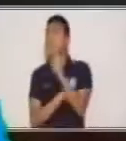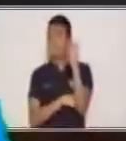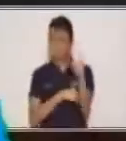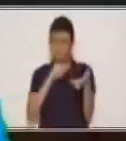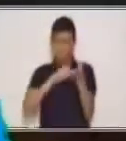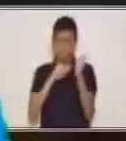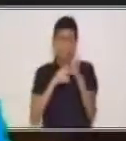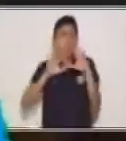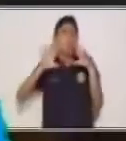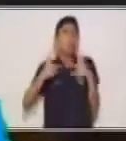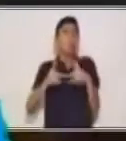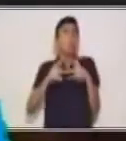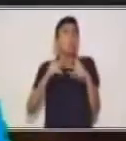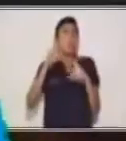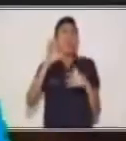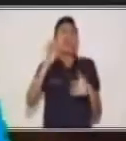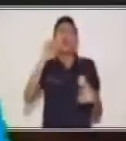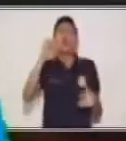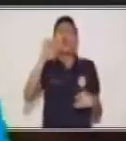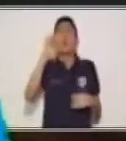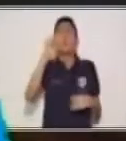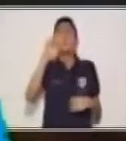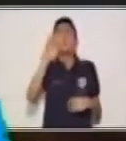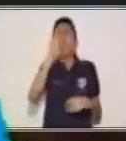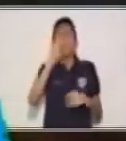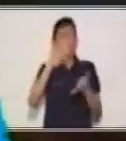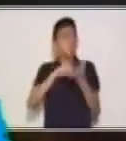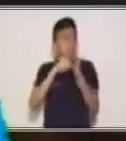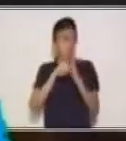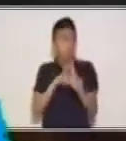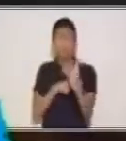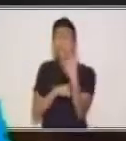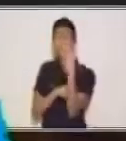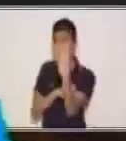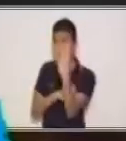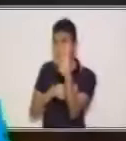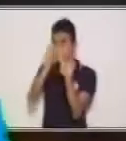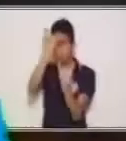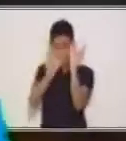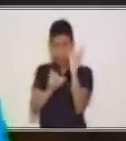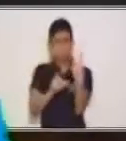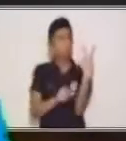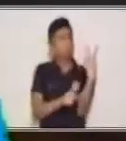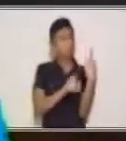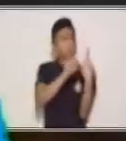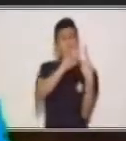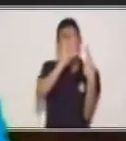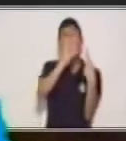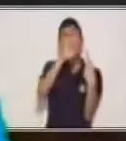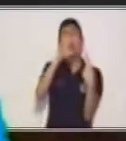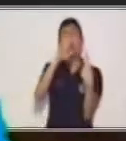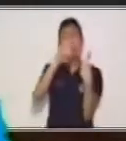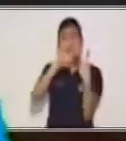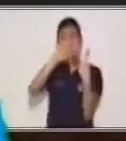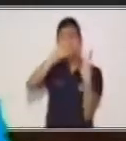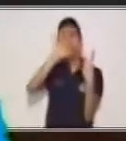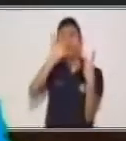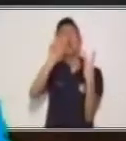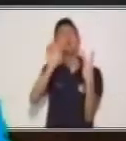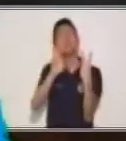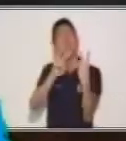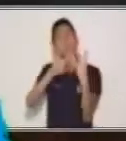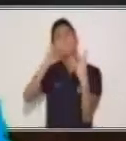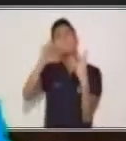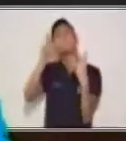es compuesto, porque no lleva solo un núcleo, ¿sí? Lupe, José y María, fueron tres